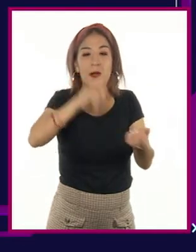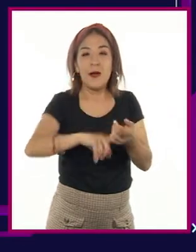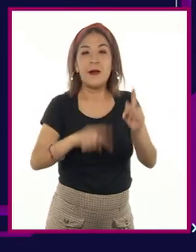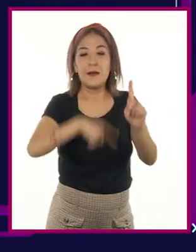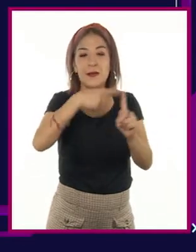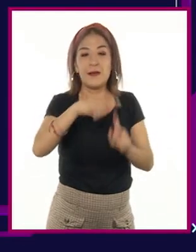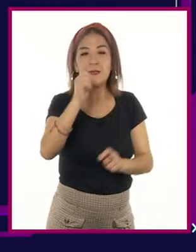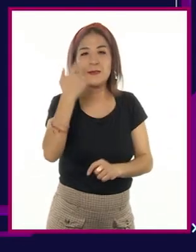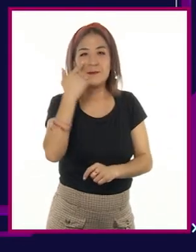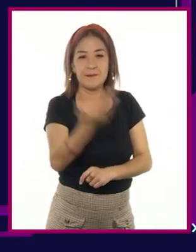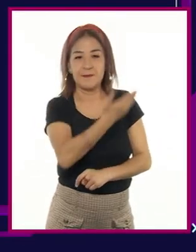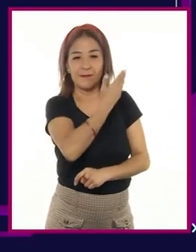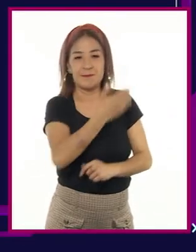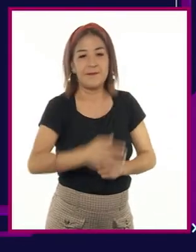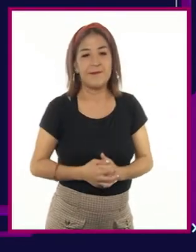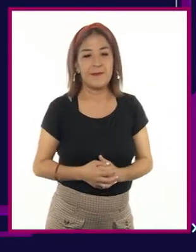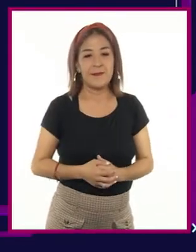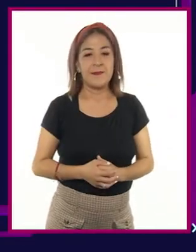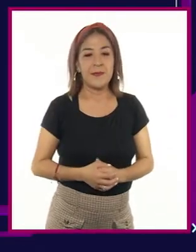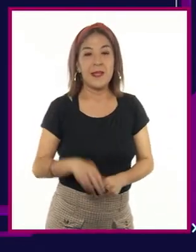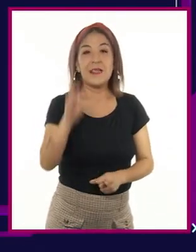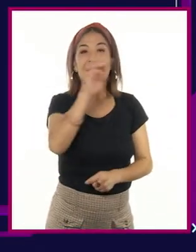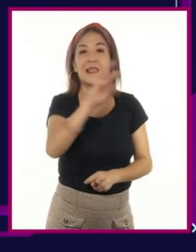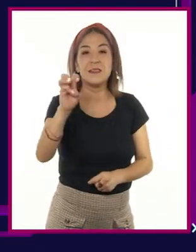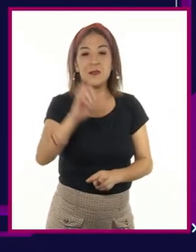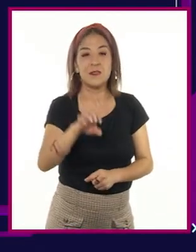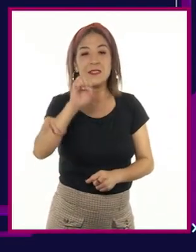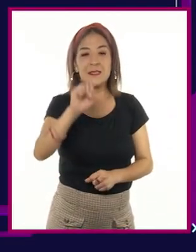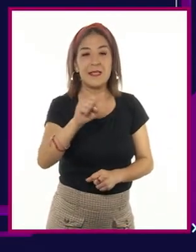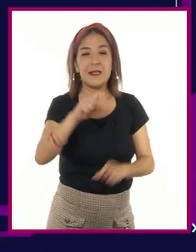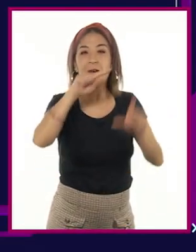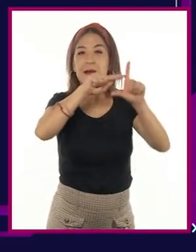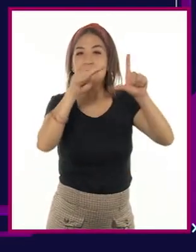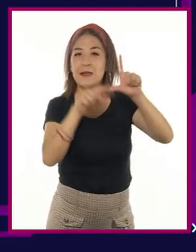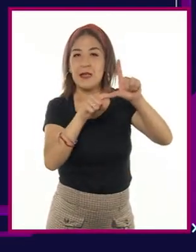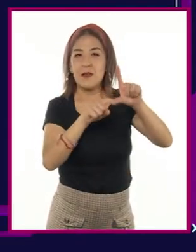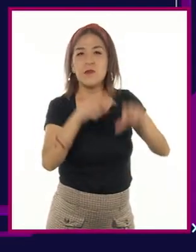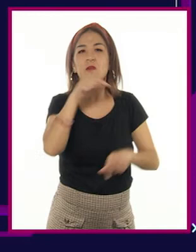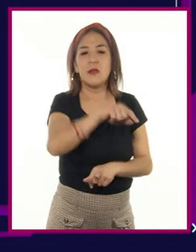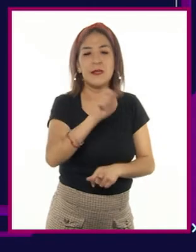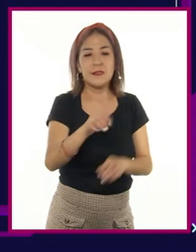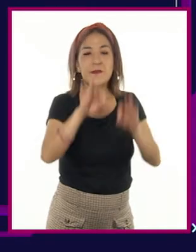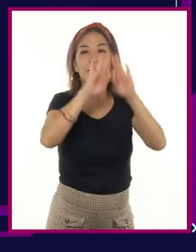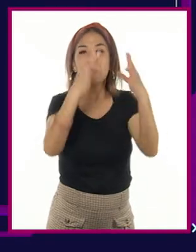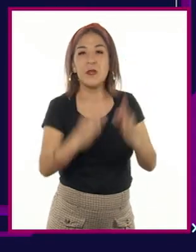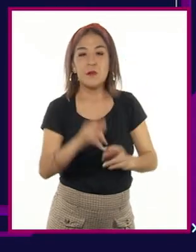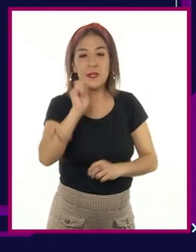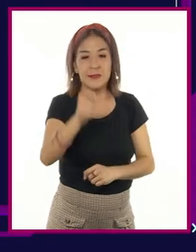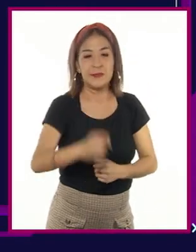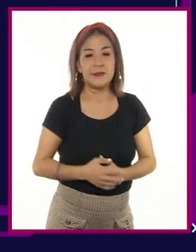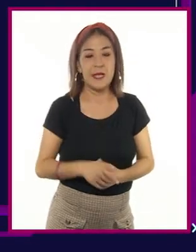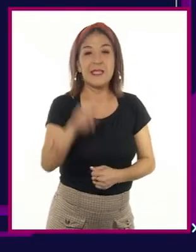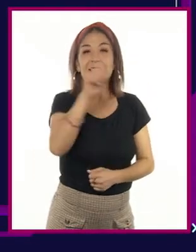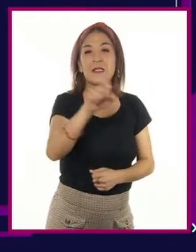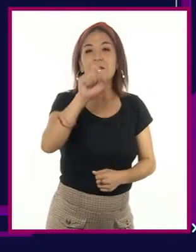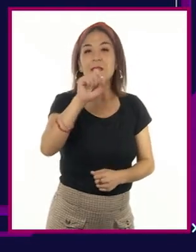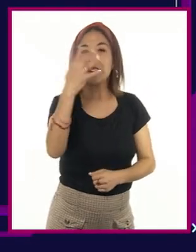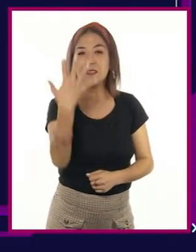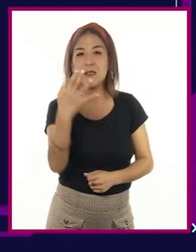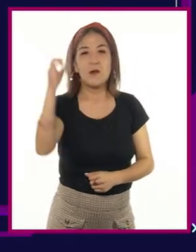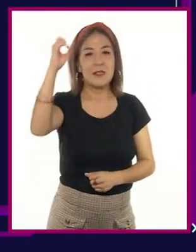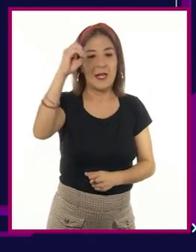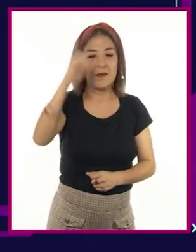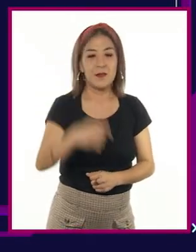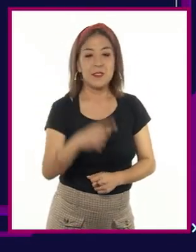de 360 grados en la figura se tienen tres ángulos marcados con las medidas de 125 grados